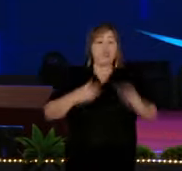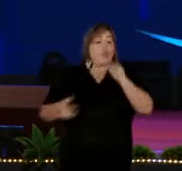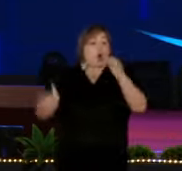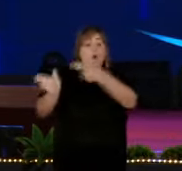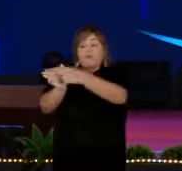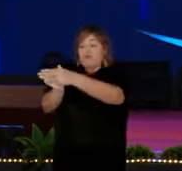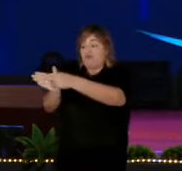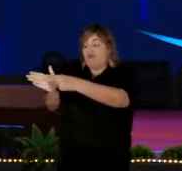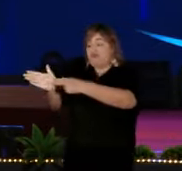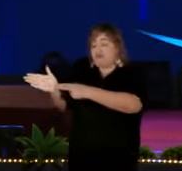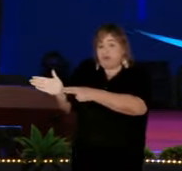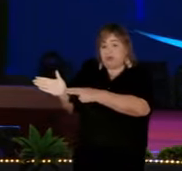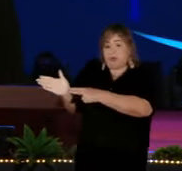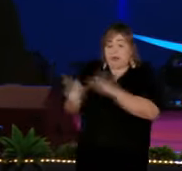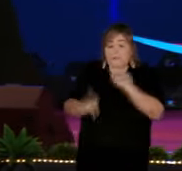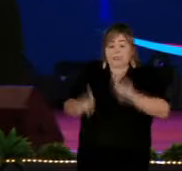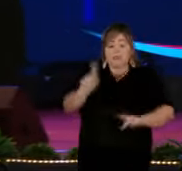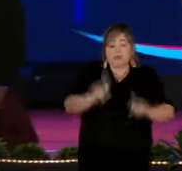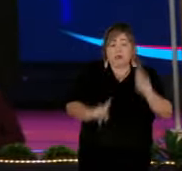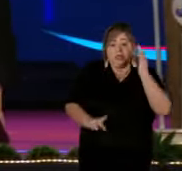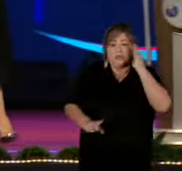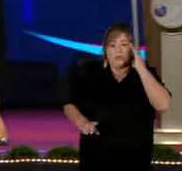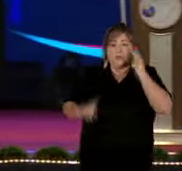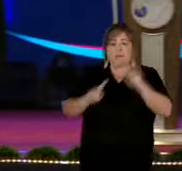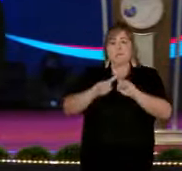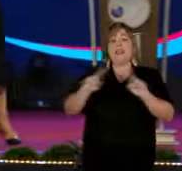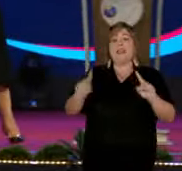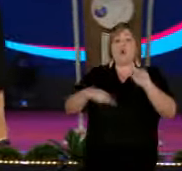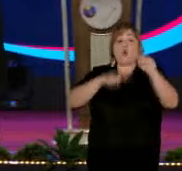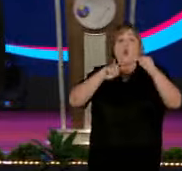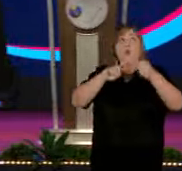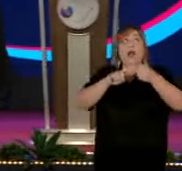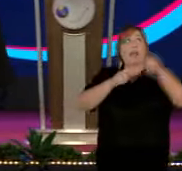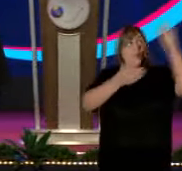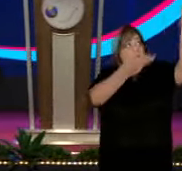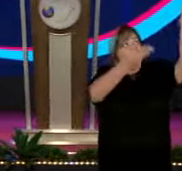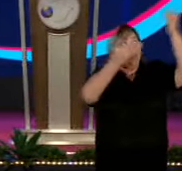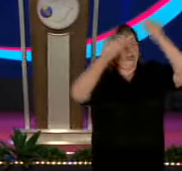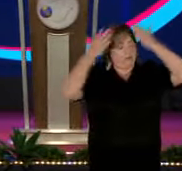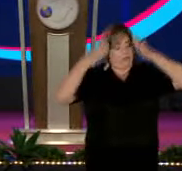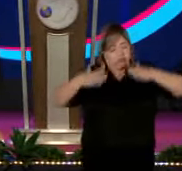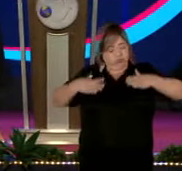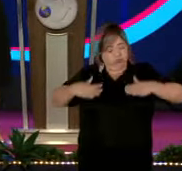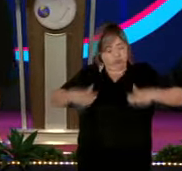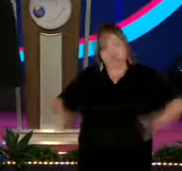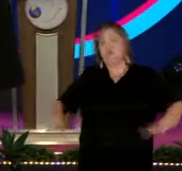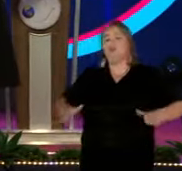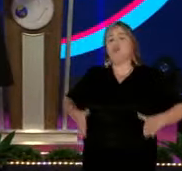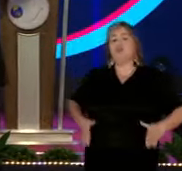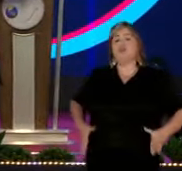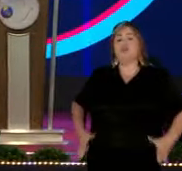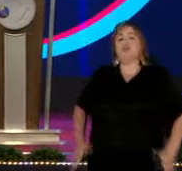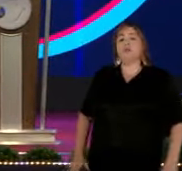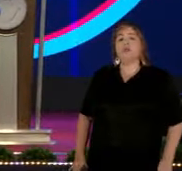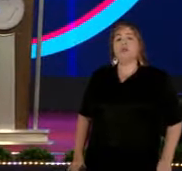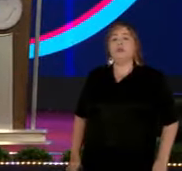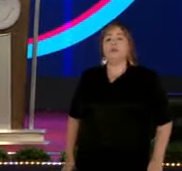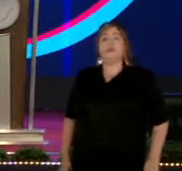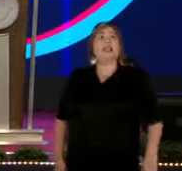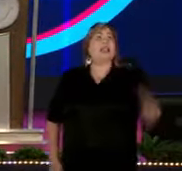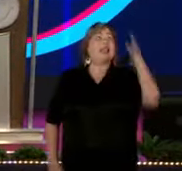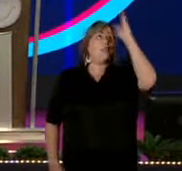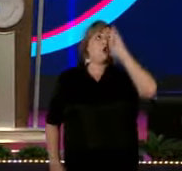muchos conocidos, pero cuando te pones esa vestimenta y esa vestidura en vestidura de